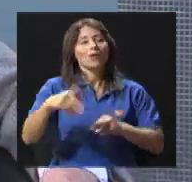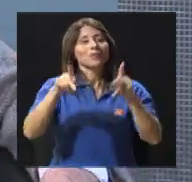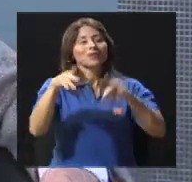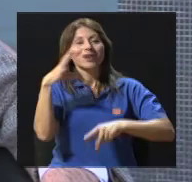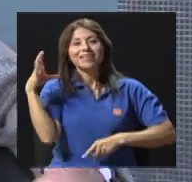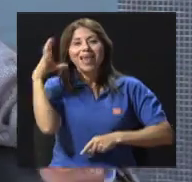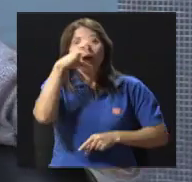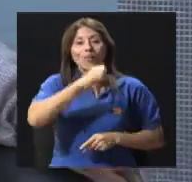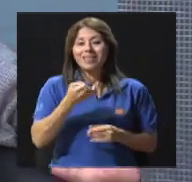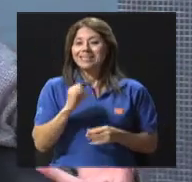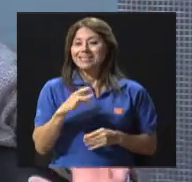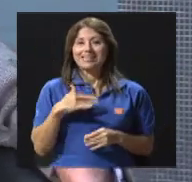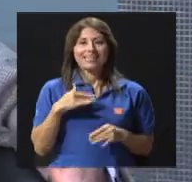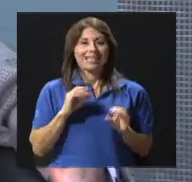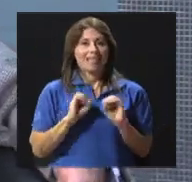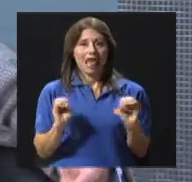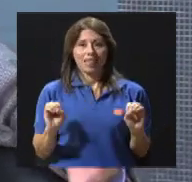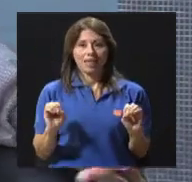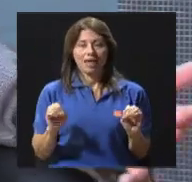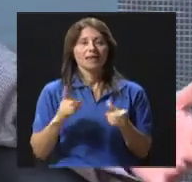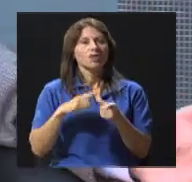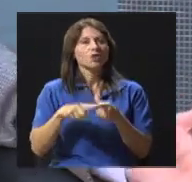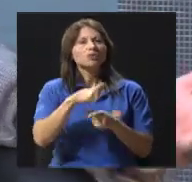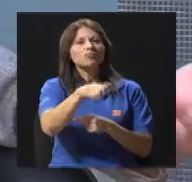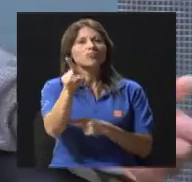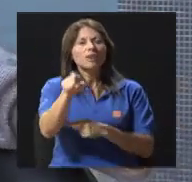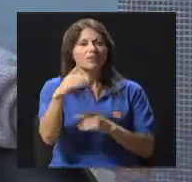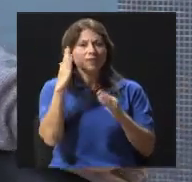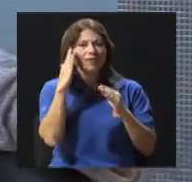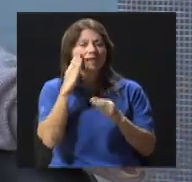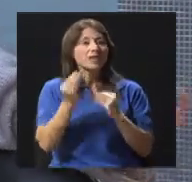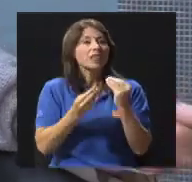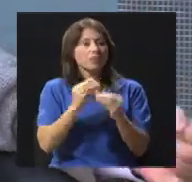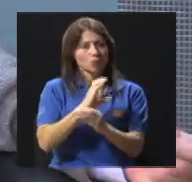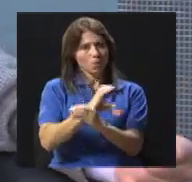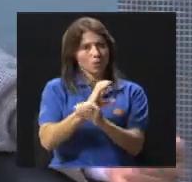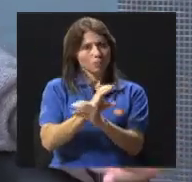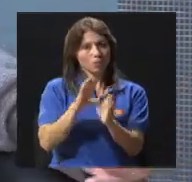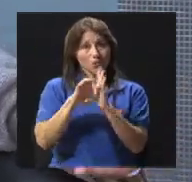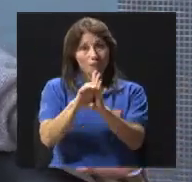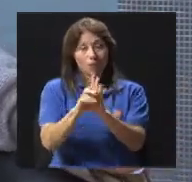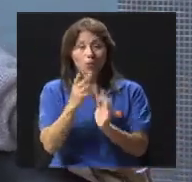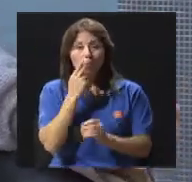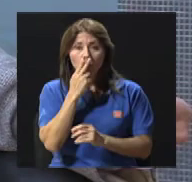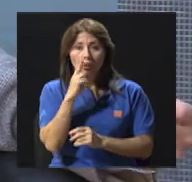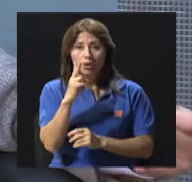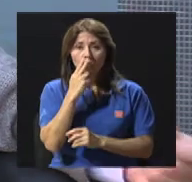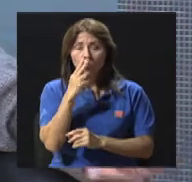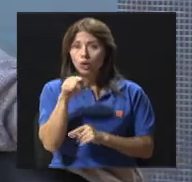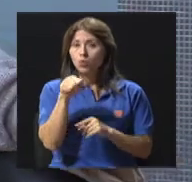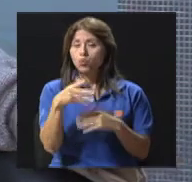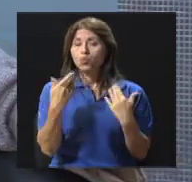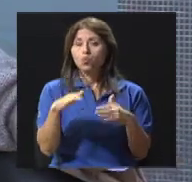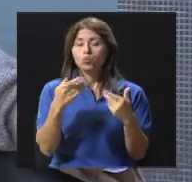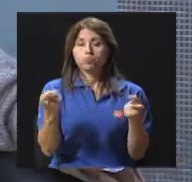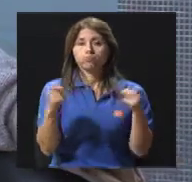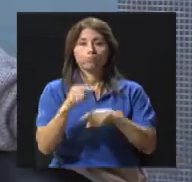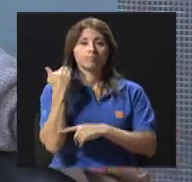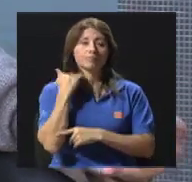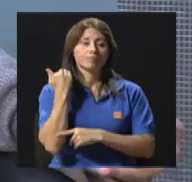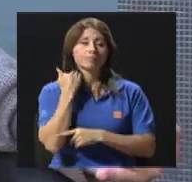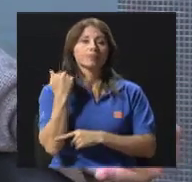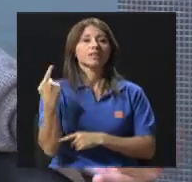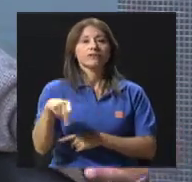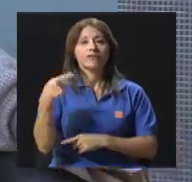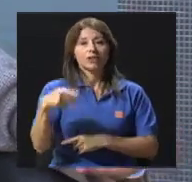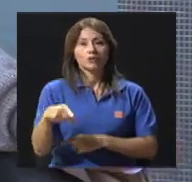síntomas. Entonces, ¿qué tiene que tener en claro la población? Bueno, evitar factores de riesgo conocidos, como el caso del tabaco, que es el principal factor de riesgo conocido para